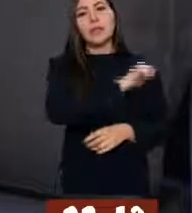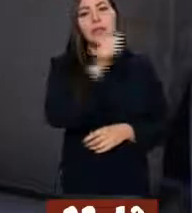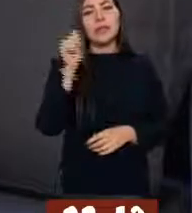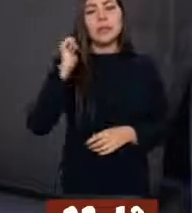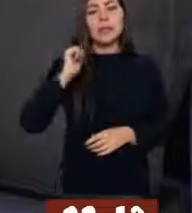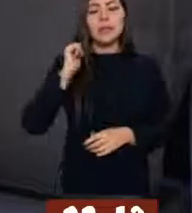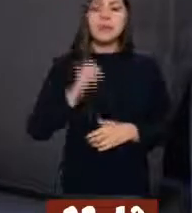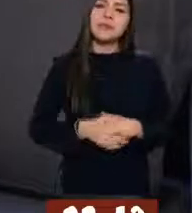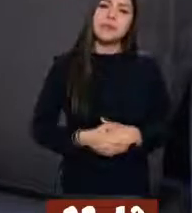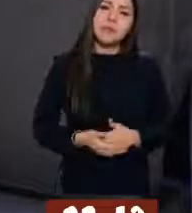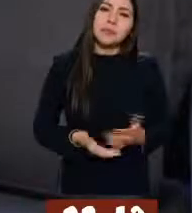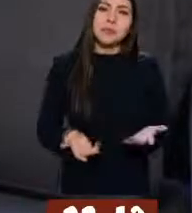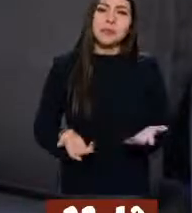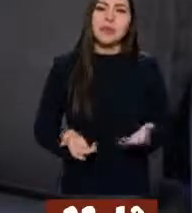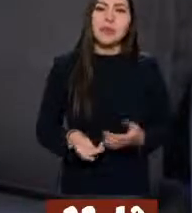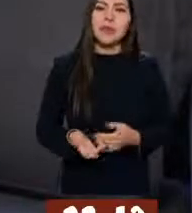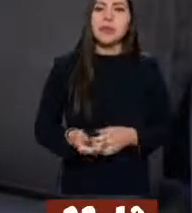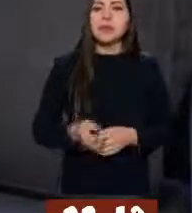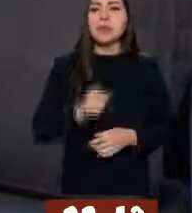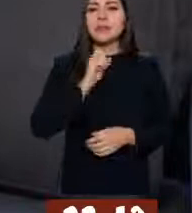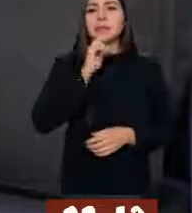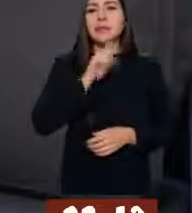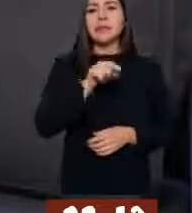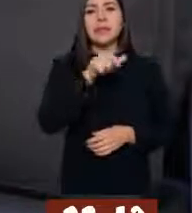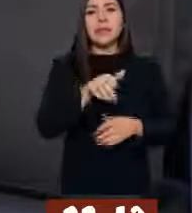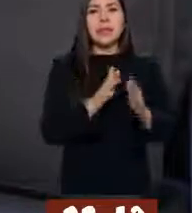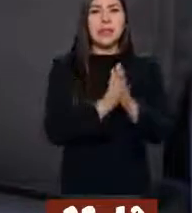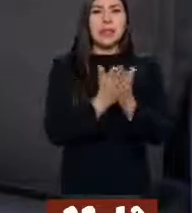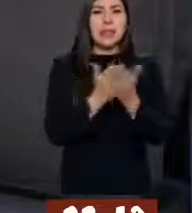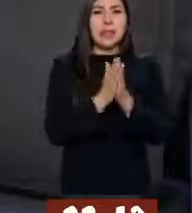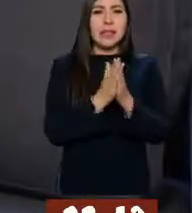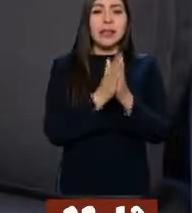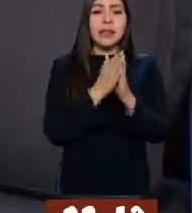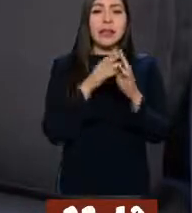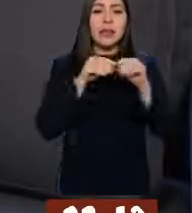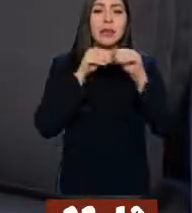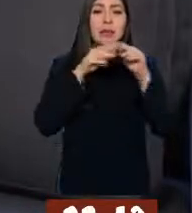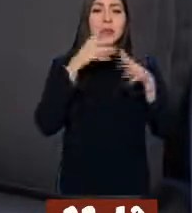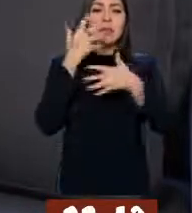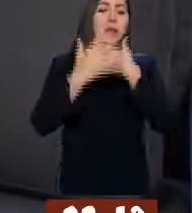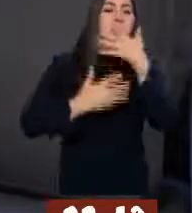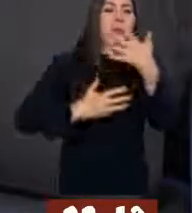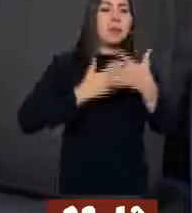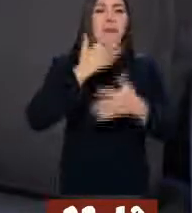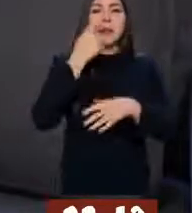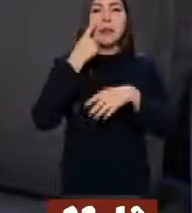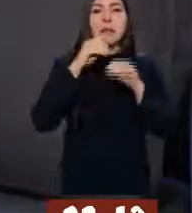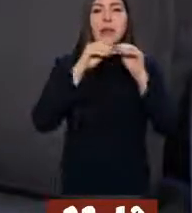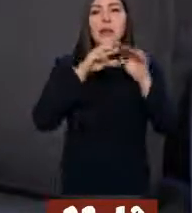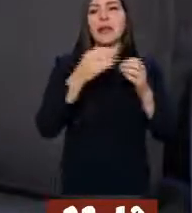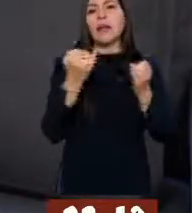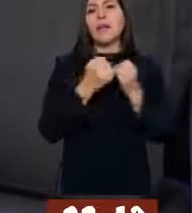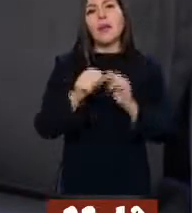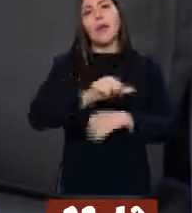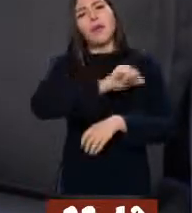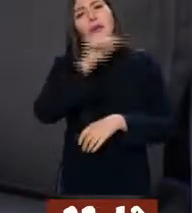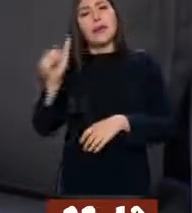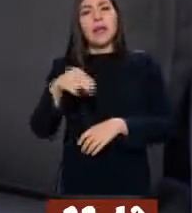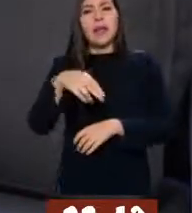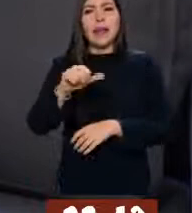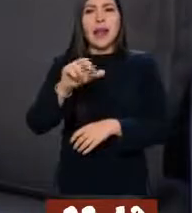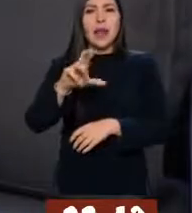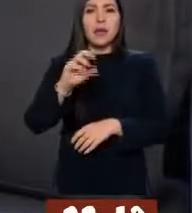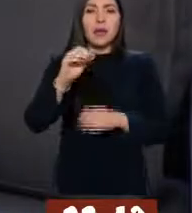hay otro, en serio, y lo otro es que estos libros de escándalo, mira, hay muchos libros de escándalo sobre el narco, por ejemplo, que